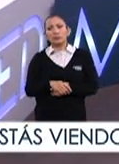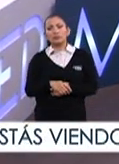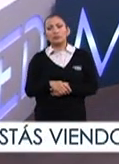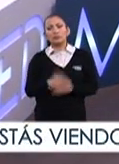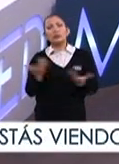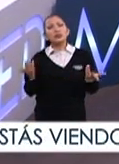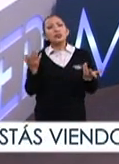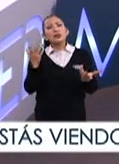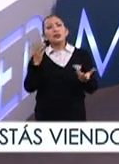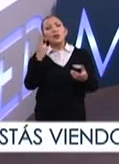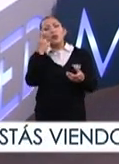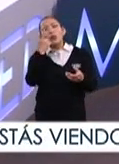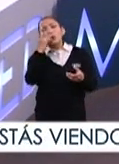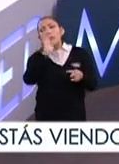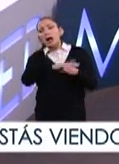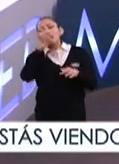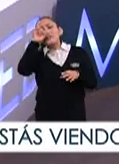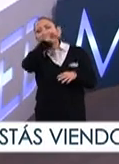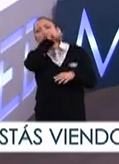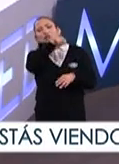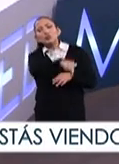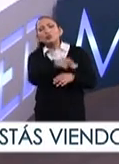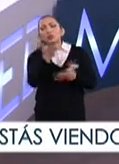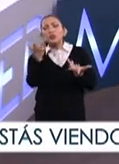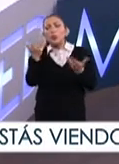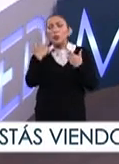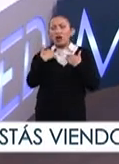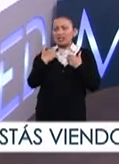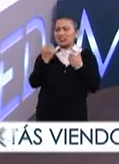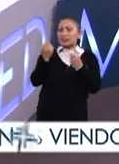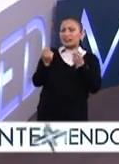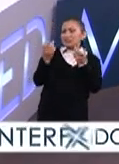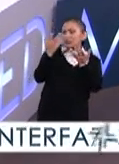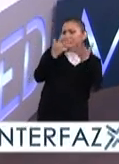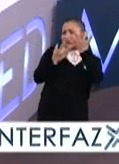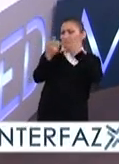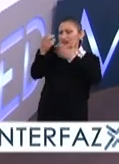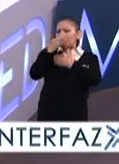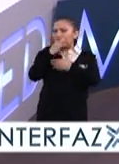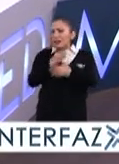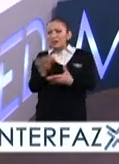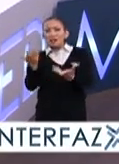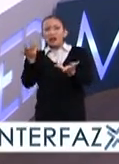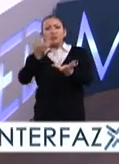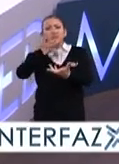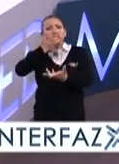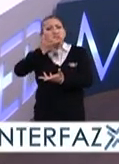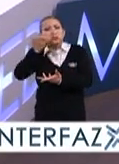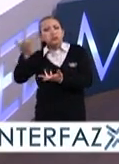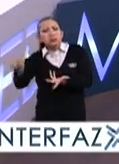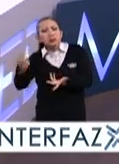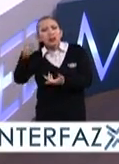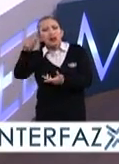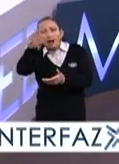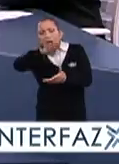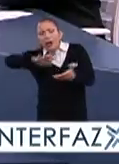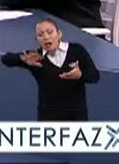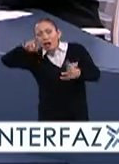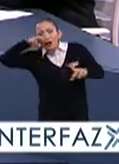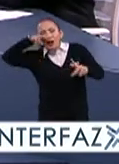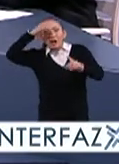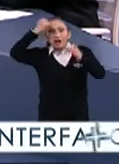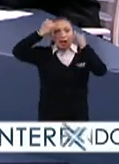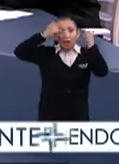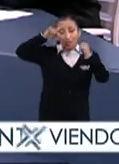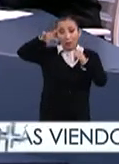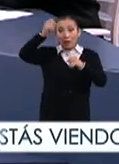¿qué es lo más difícil que te ha costado trabajo entender de esta celebración, de esta tradición, dentro de esta cosmovisión,